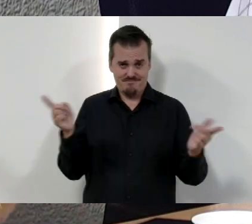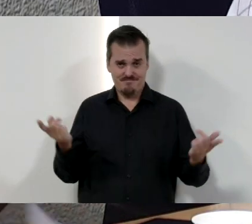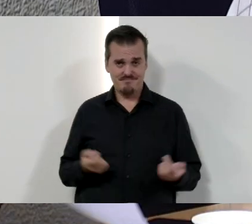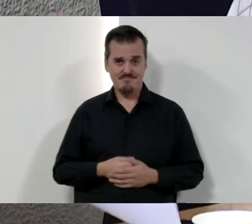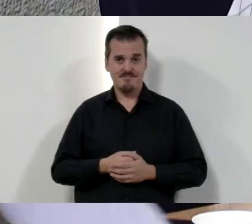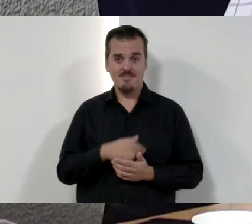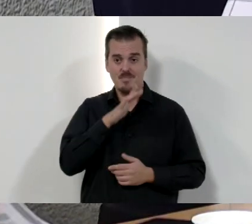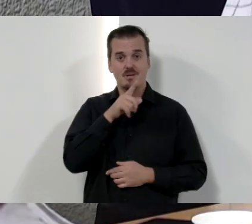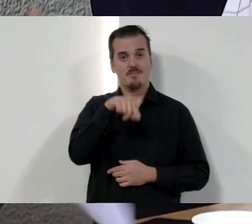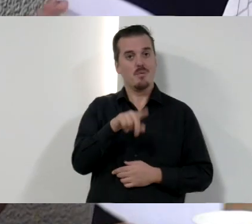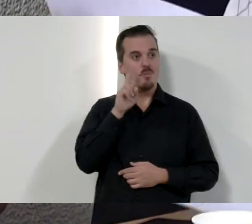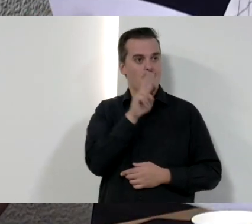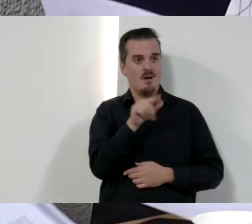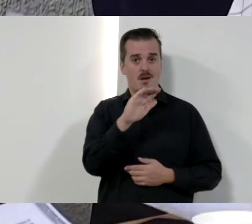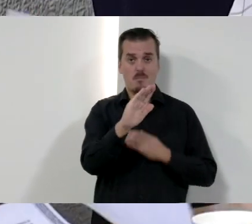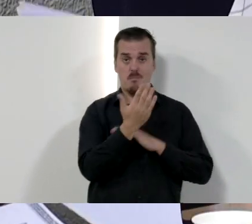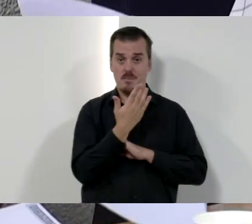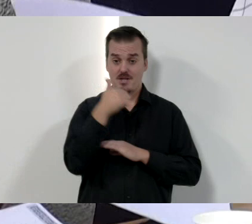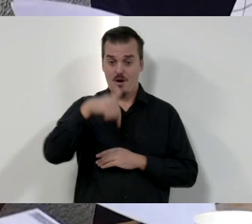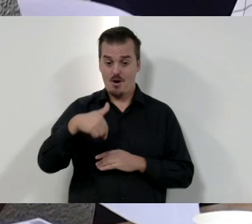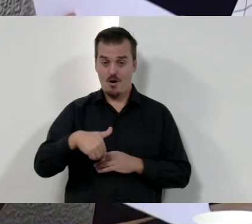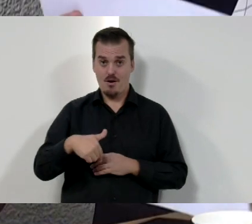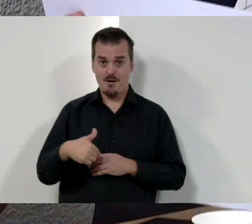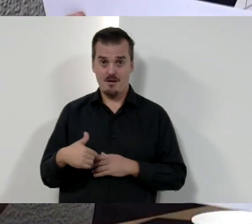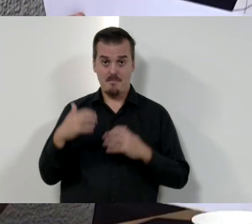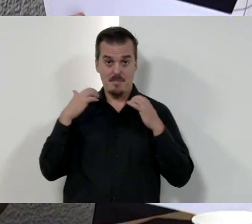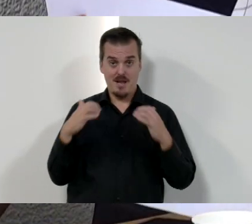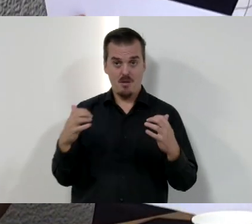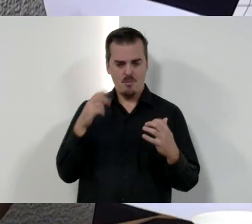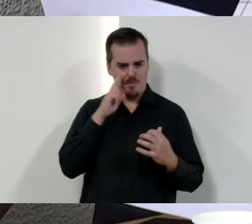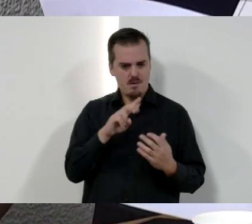en la propuesta que ustedes traen hoy aquí al Pleno.